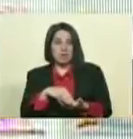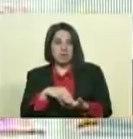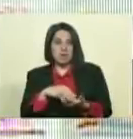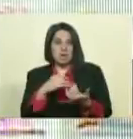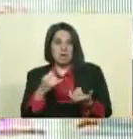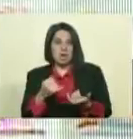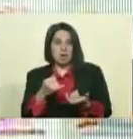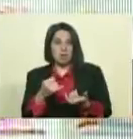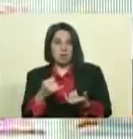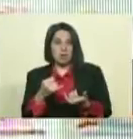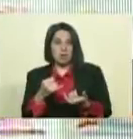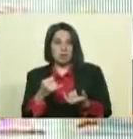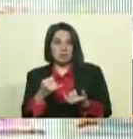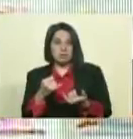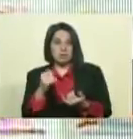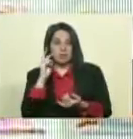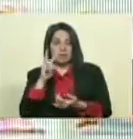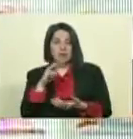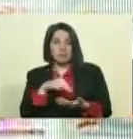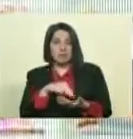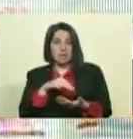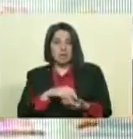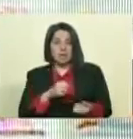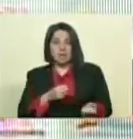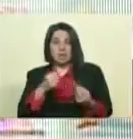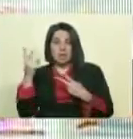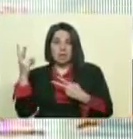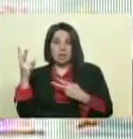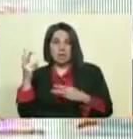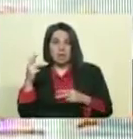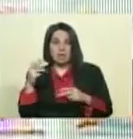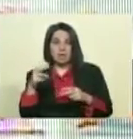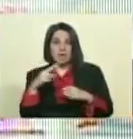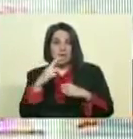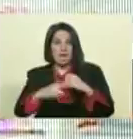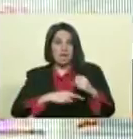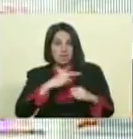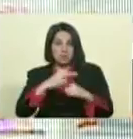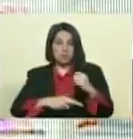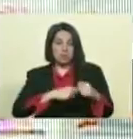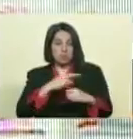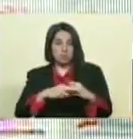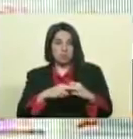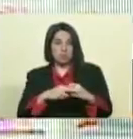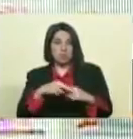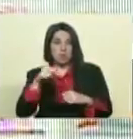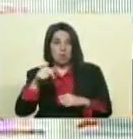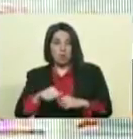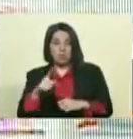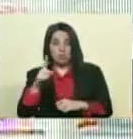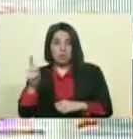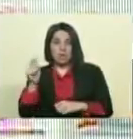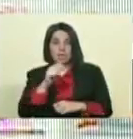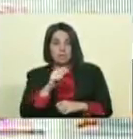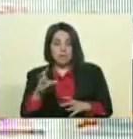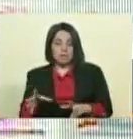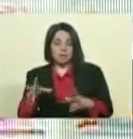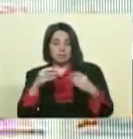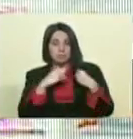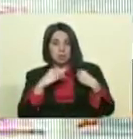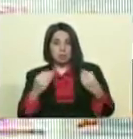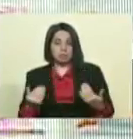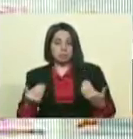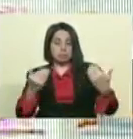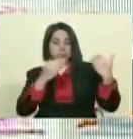tener un pase al estado Miranda. Y el compañero Héctor Rodríguez, que está cumpliendo hoy un mes de haber asumido